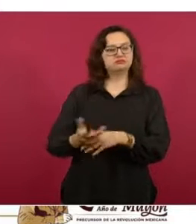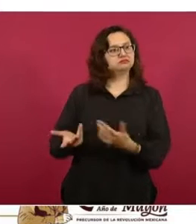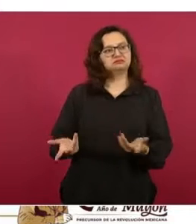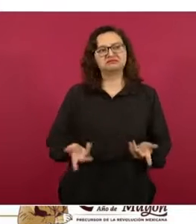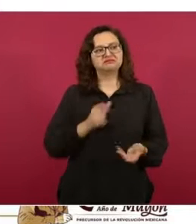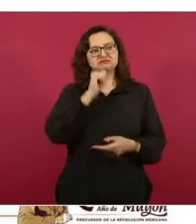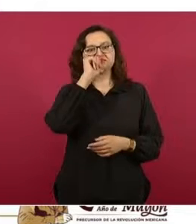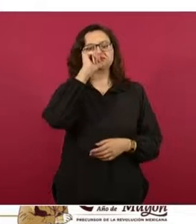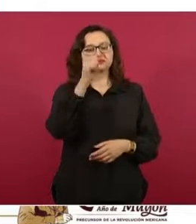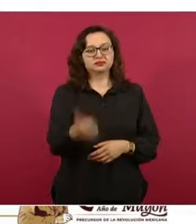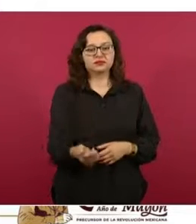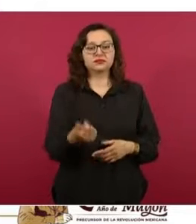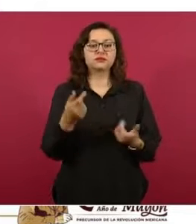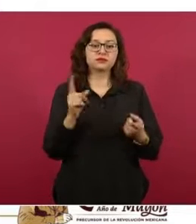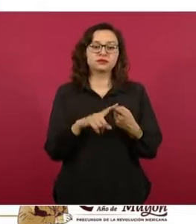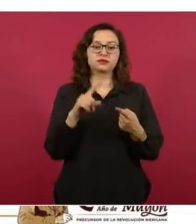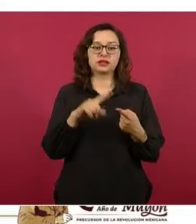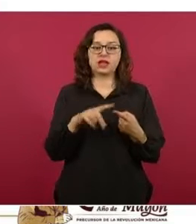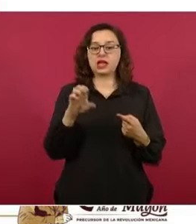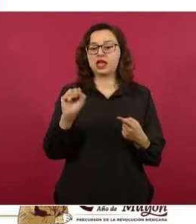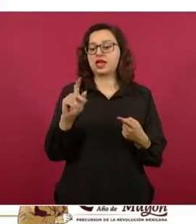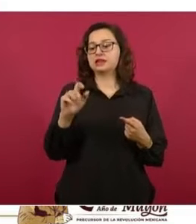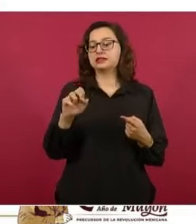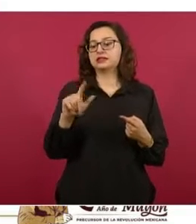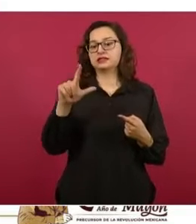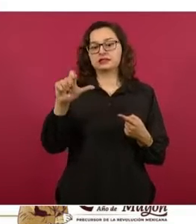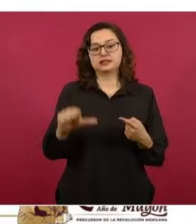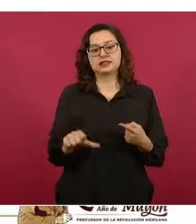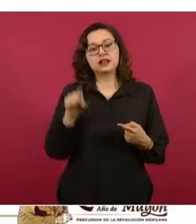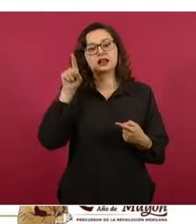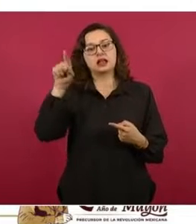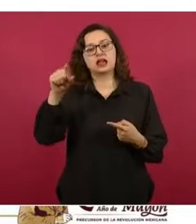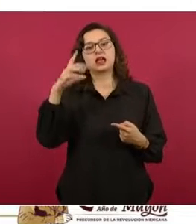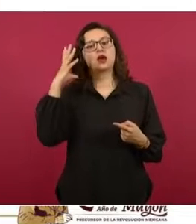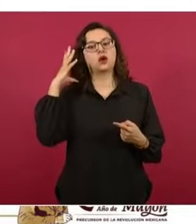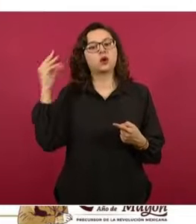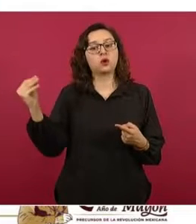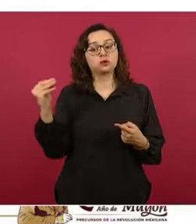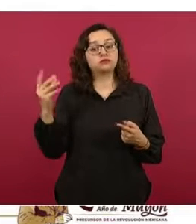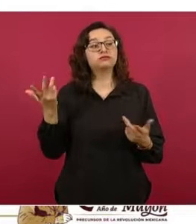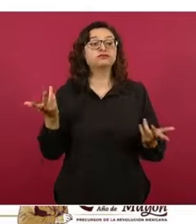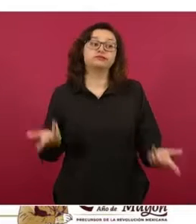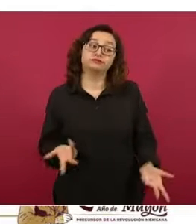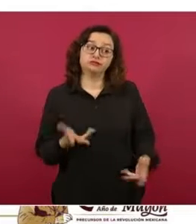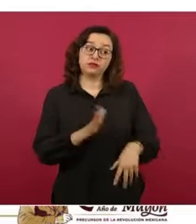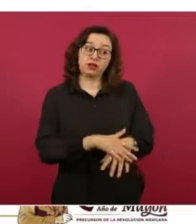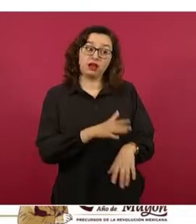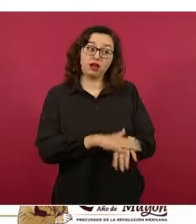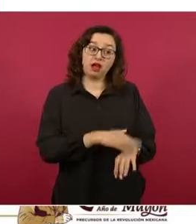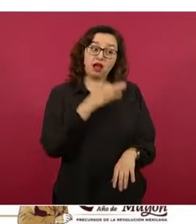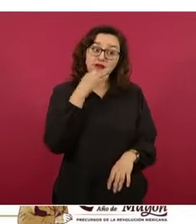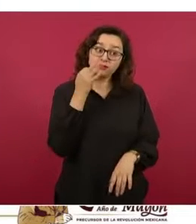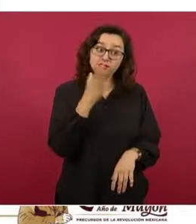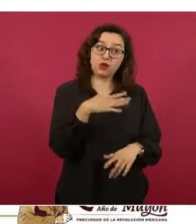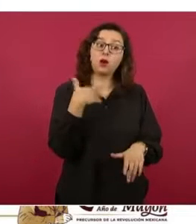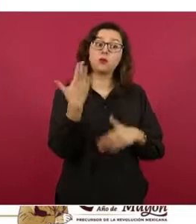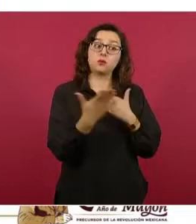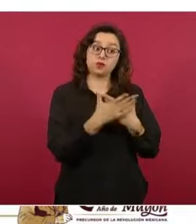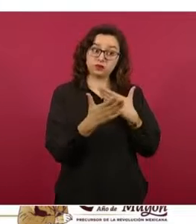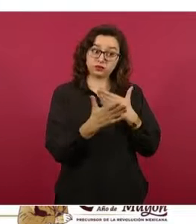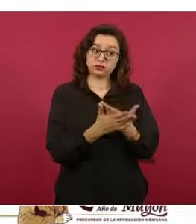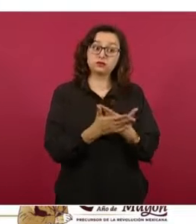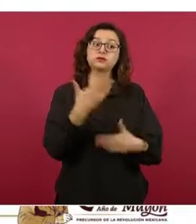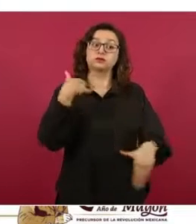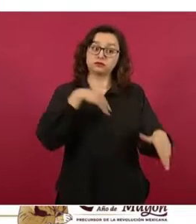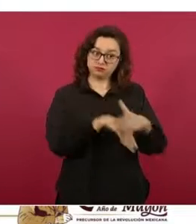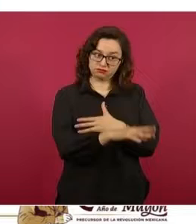Esther Aguilar Ureña en Manzanillo, Colima. Doña Esther, ojalá no se vuelva a negar, y así su acreedora una